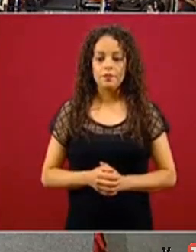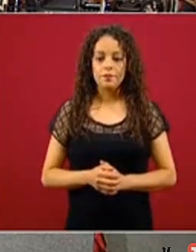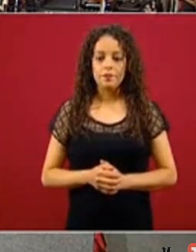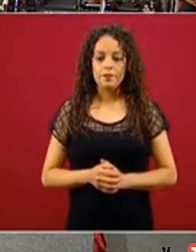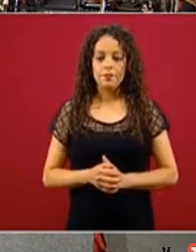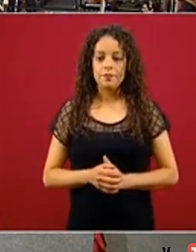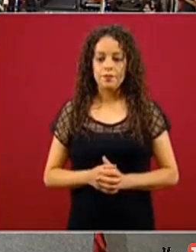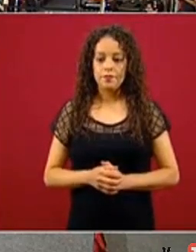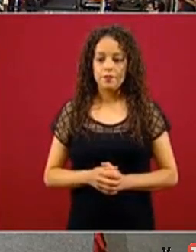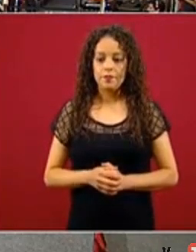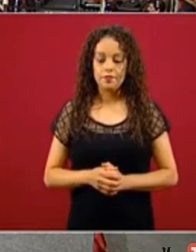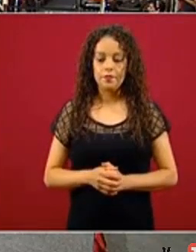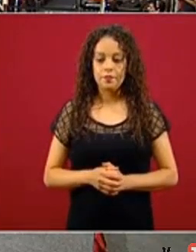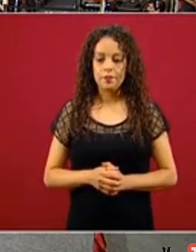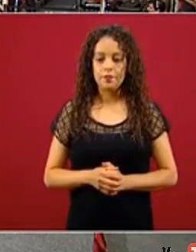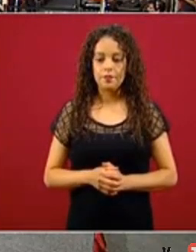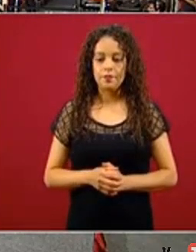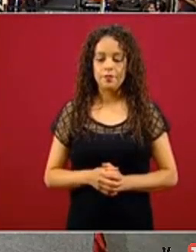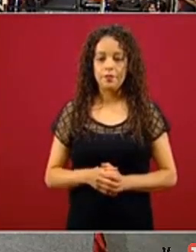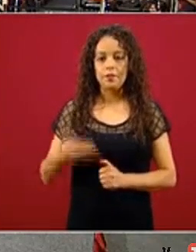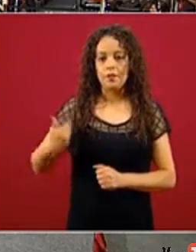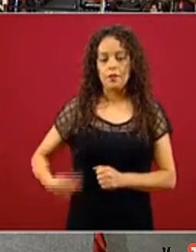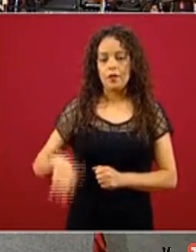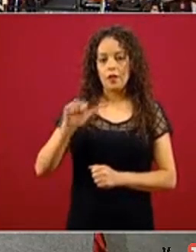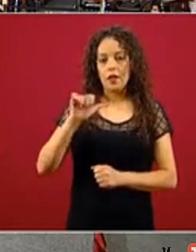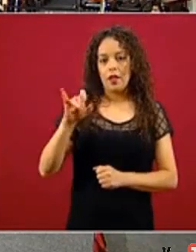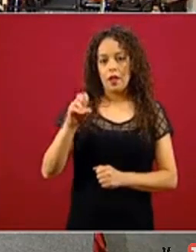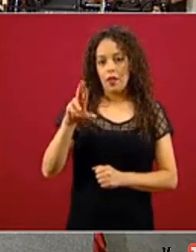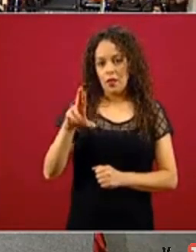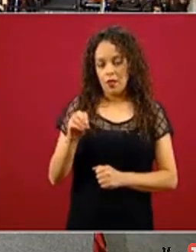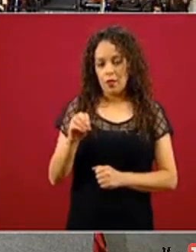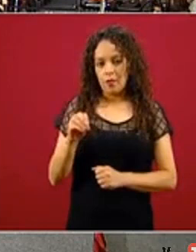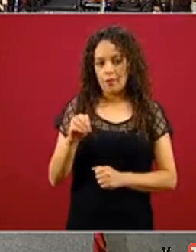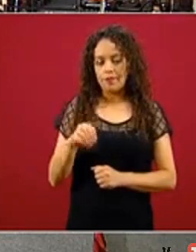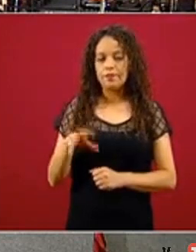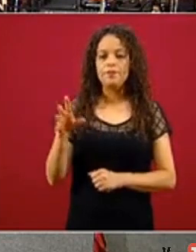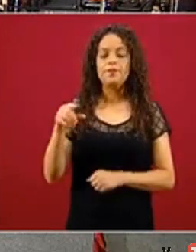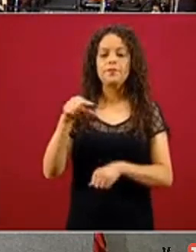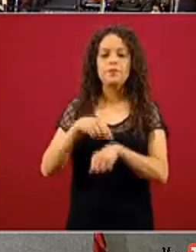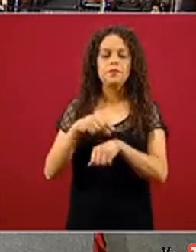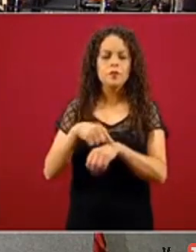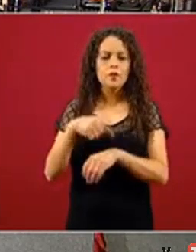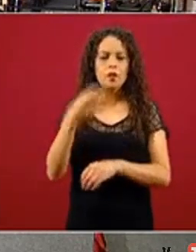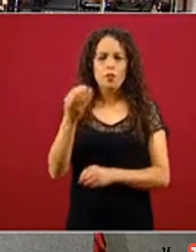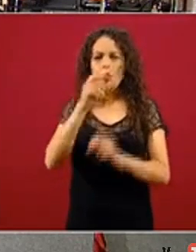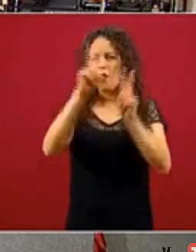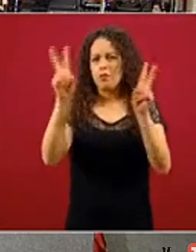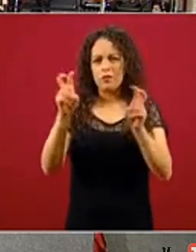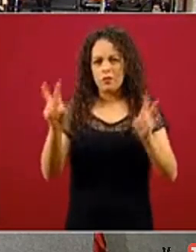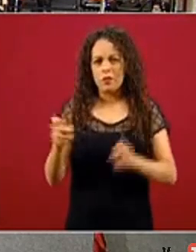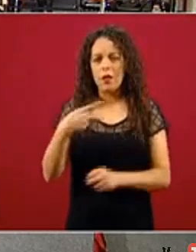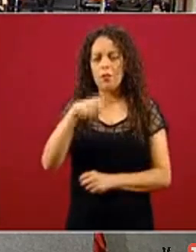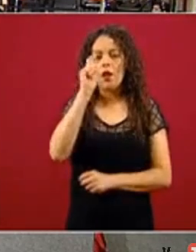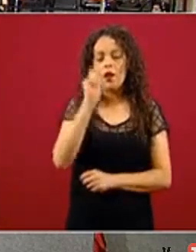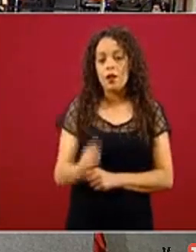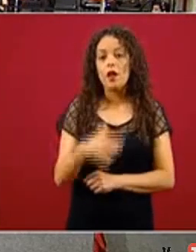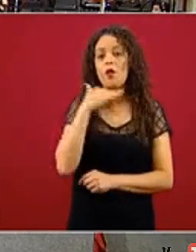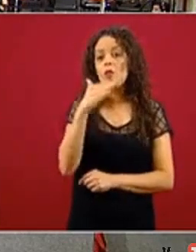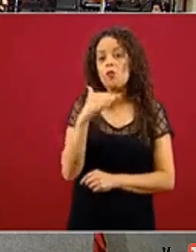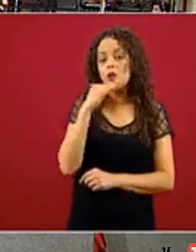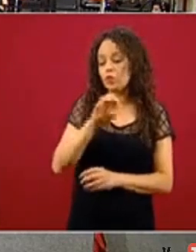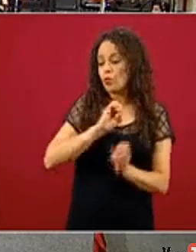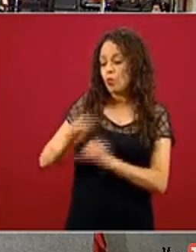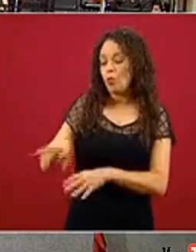Alejandro, por favor. Alejandro Arcos, de Plenonia. Doctor, hemos tratado muchos temas, pero en el tema de residuos peligrosos